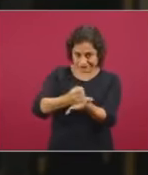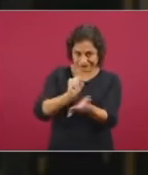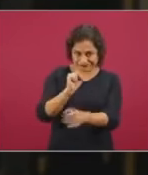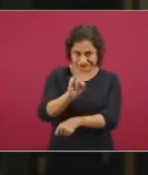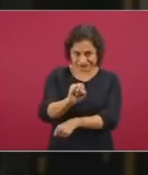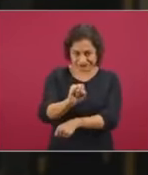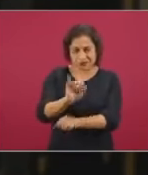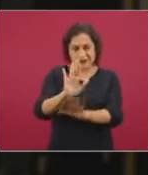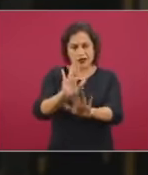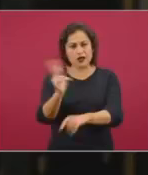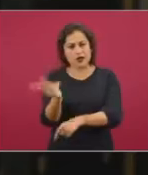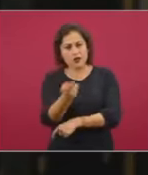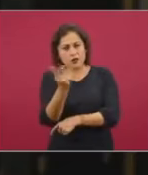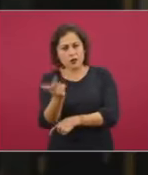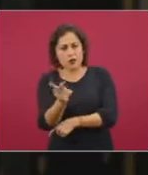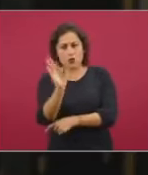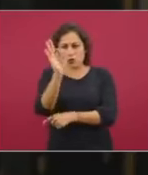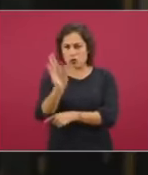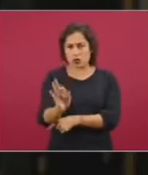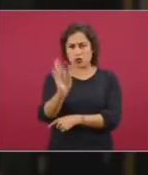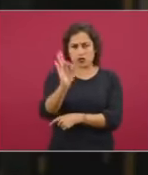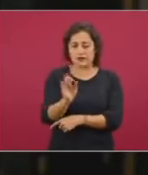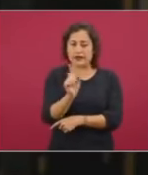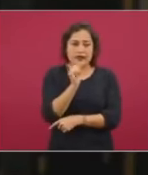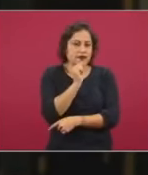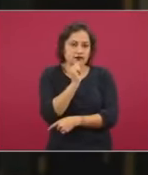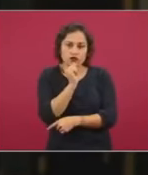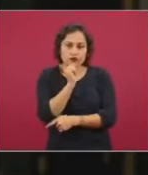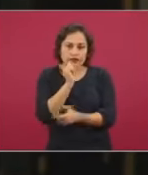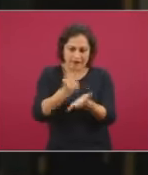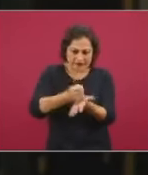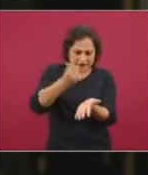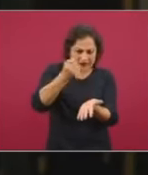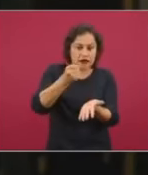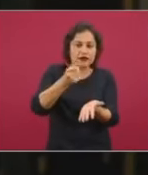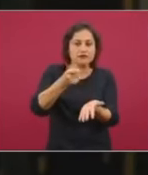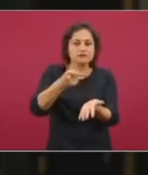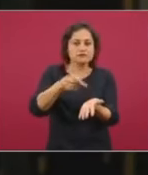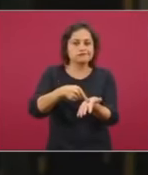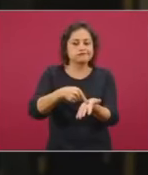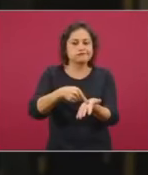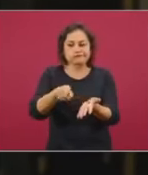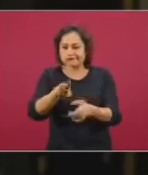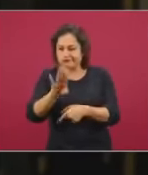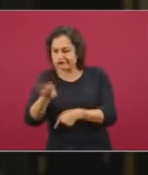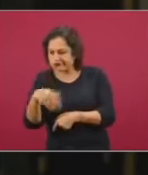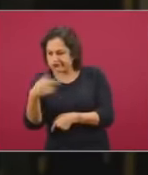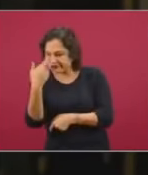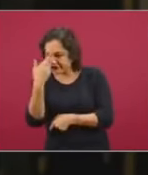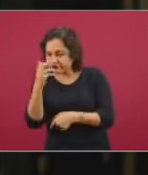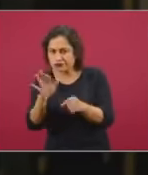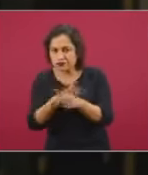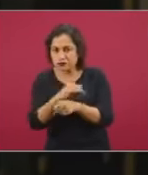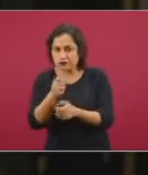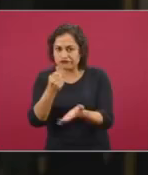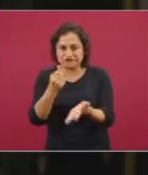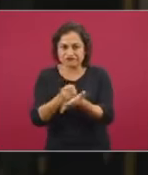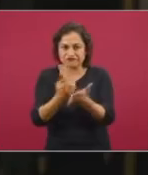ya estimado el porcentaje de las no certificadas en este exceso de mortalidad? Y recuerdo